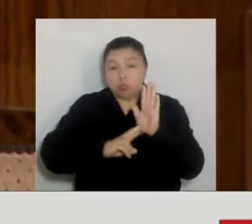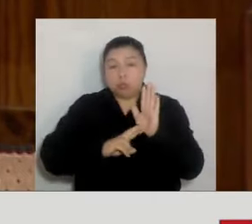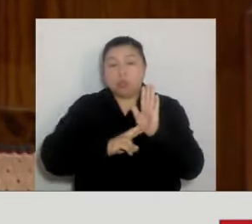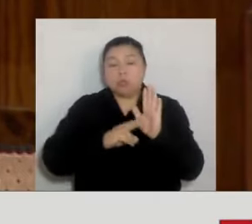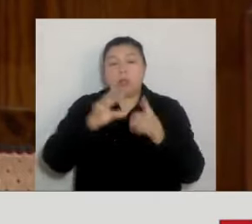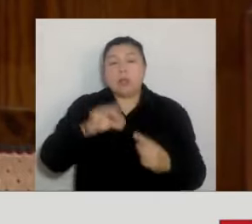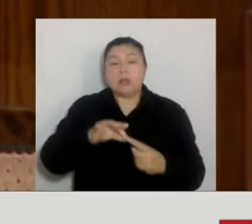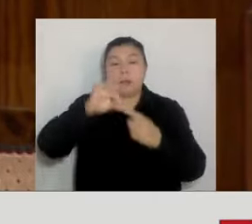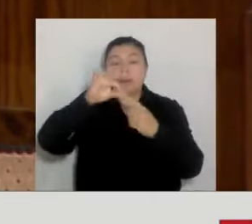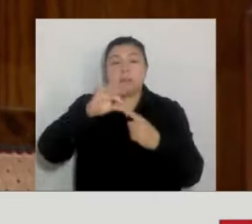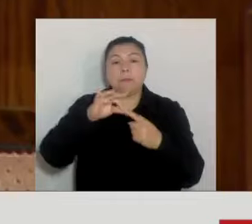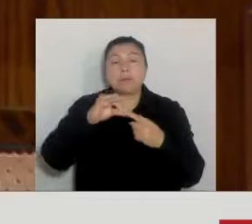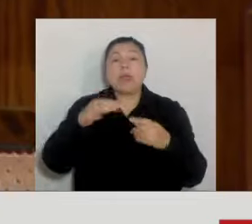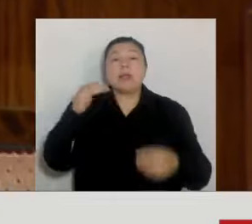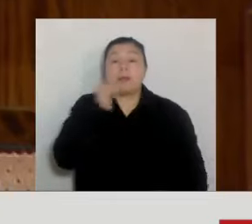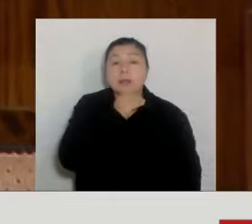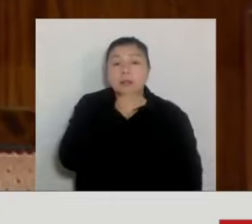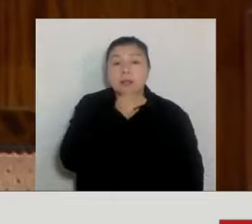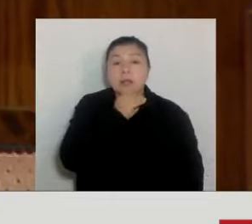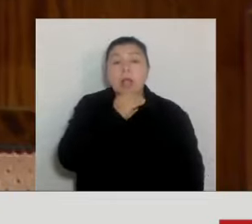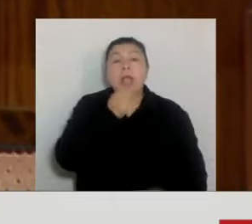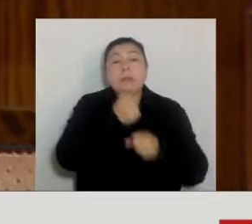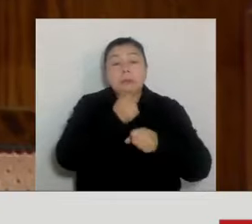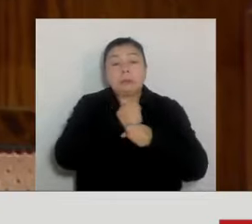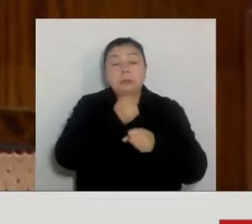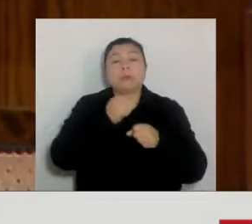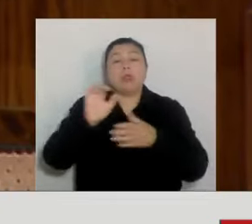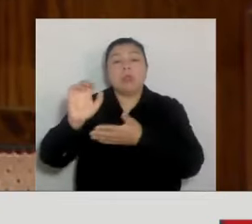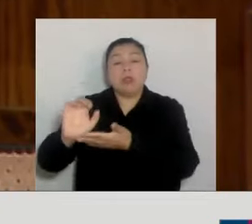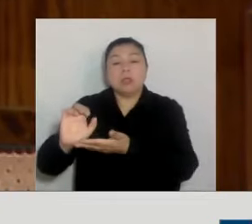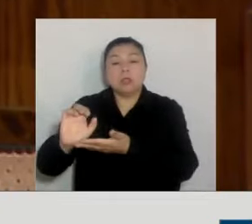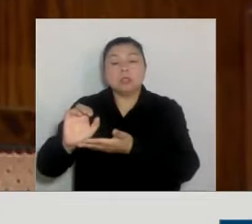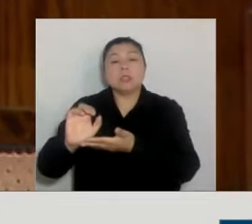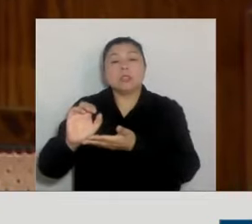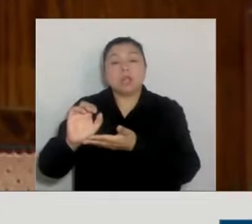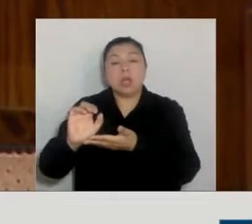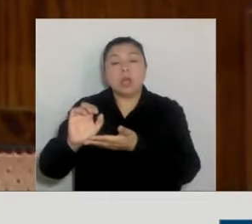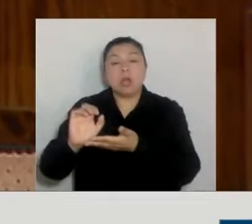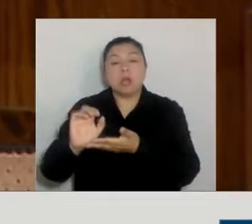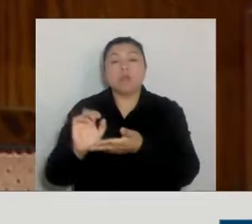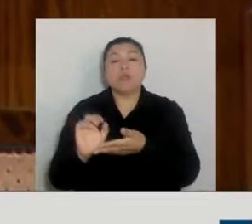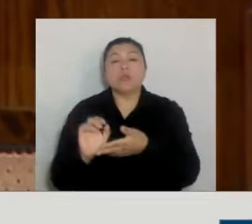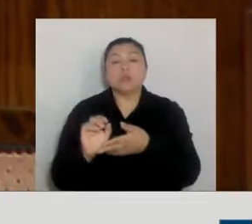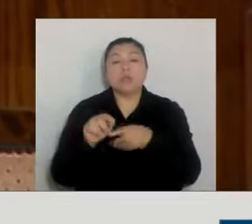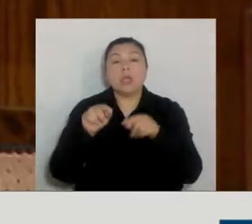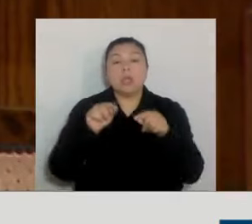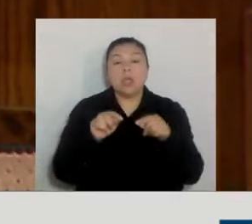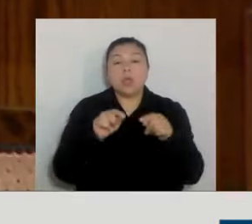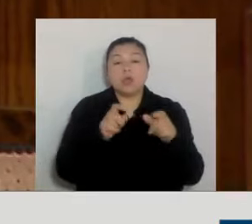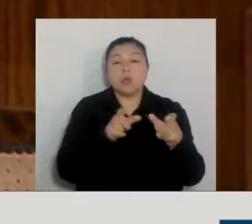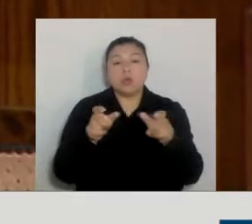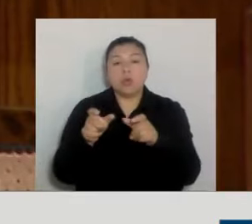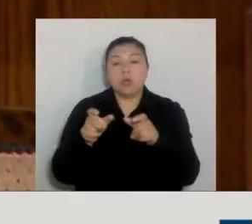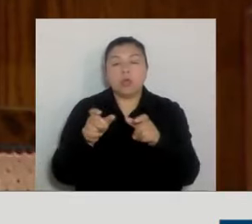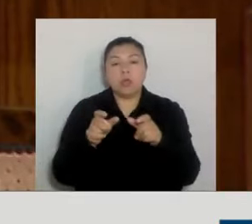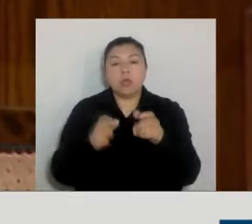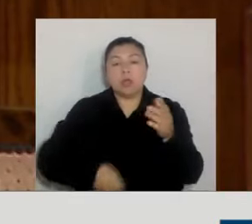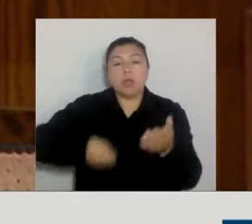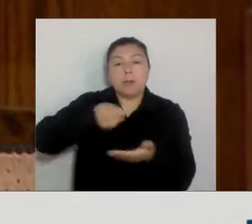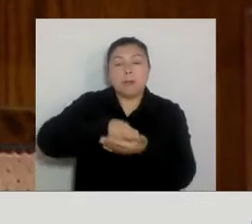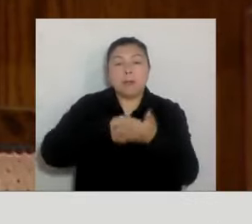la agilidad y productividad del estado y de los sectores regulados proporcionando la inversión a largo